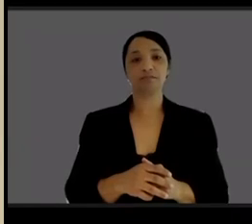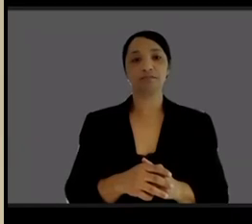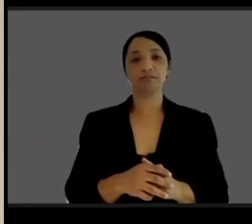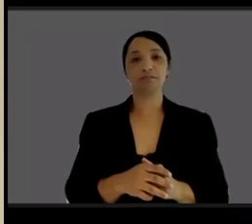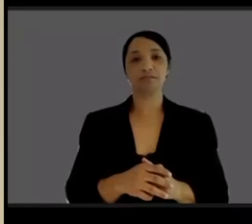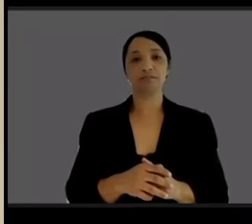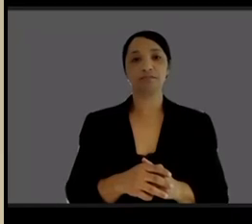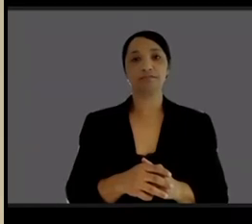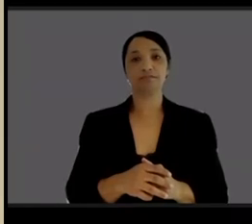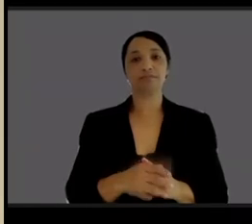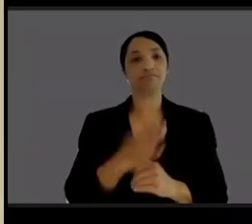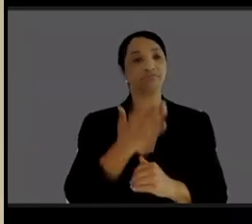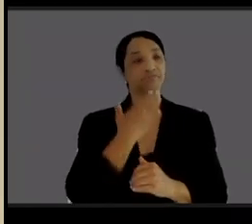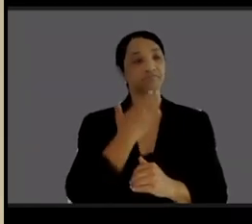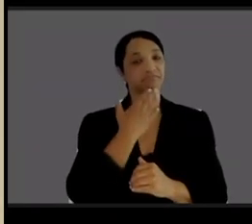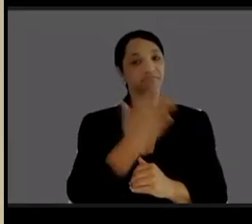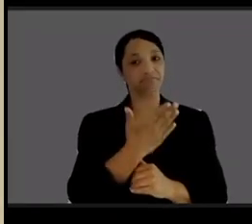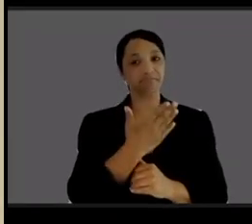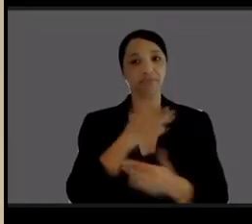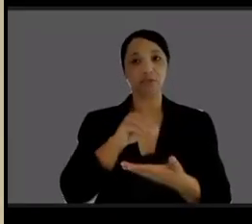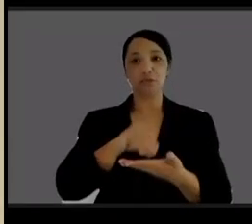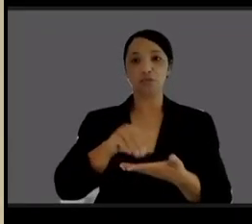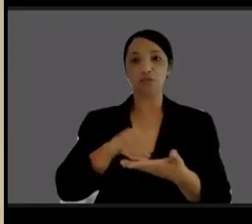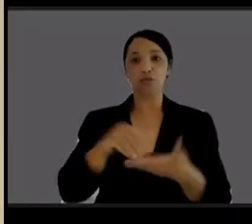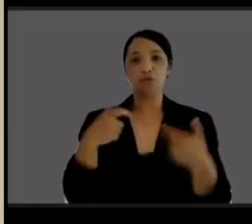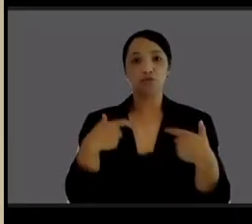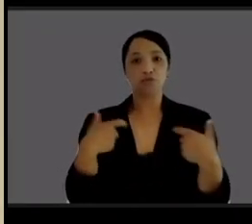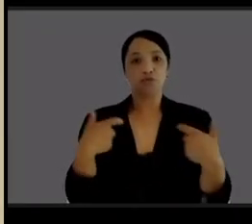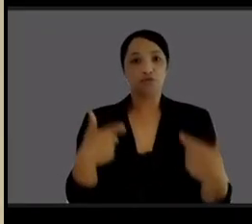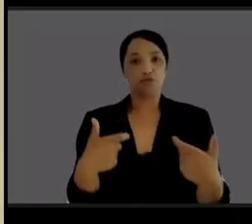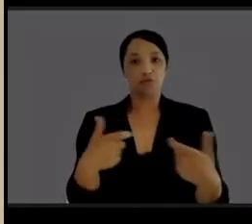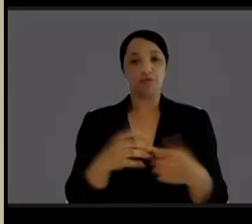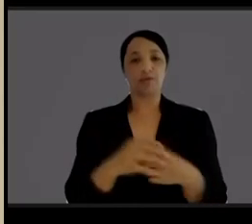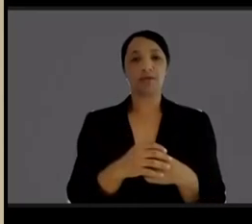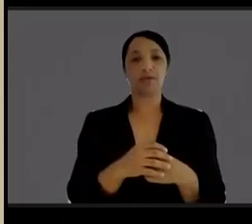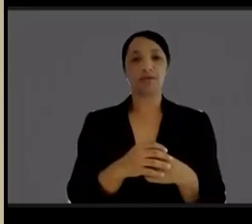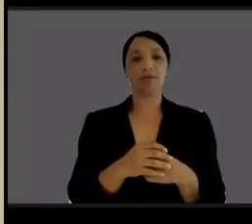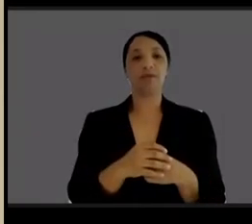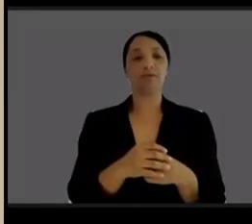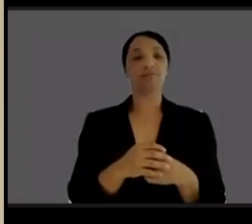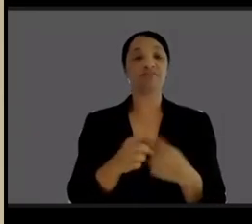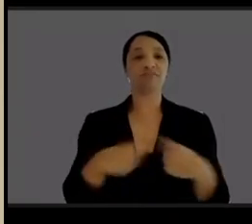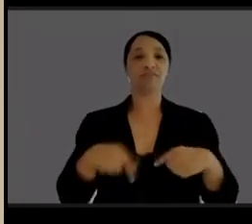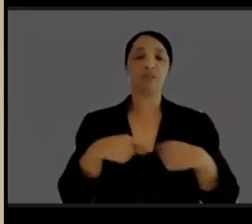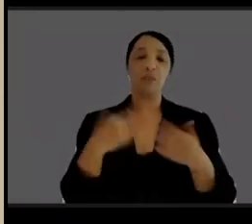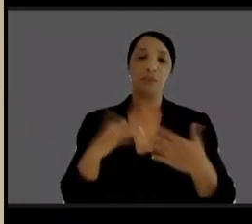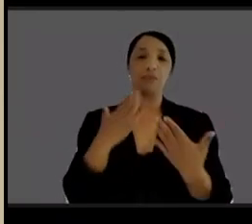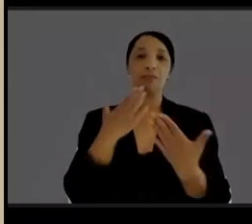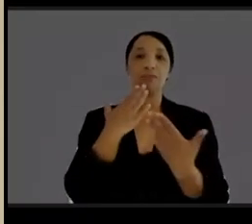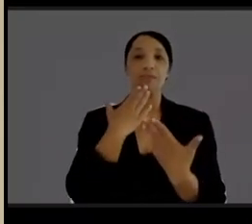Gracias, señor secretario general. Y me uno a lo dicho por el secretario